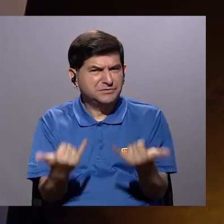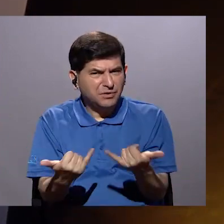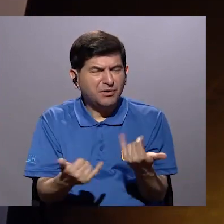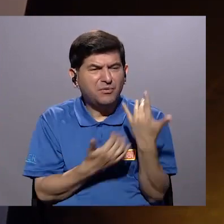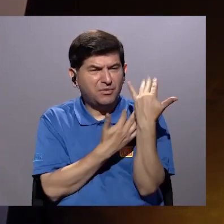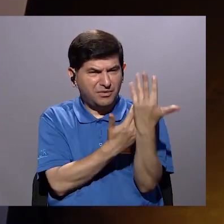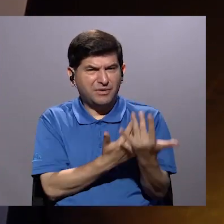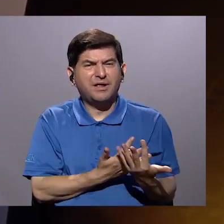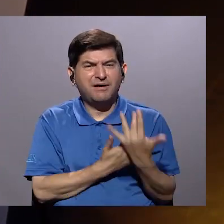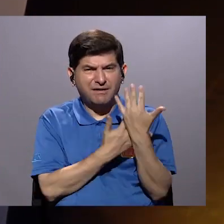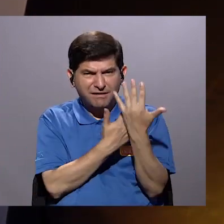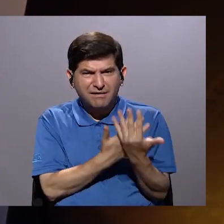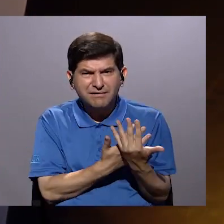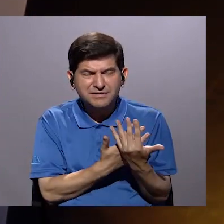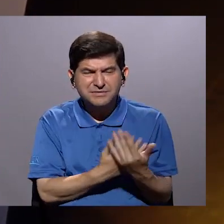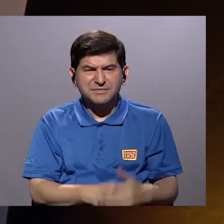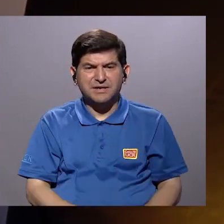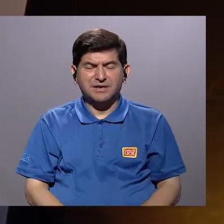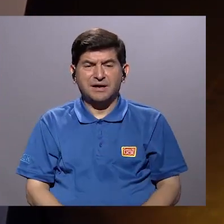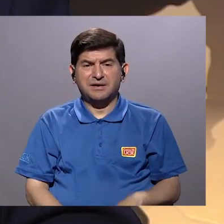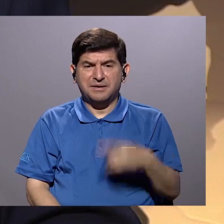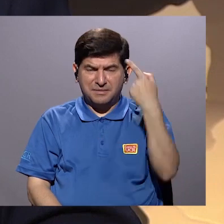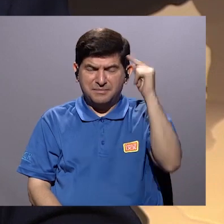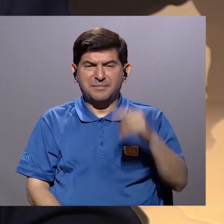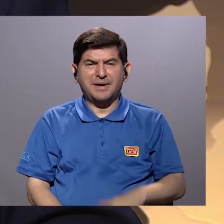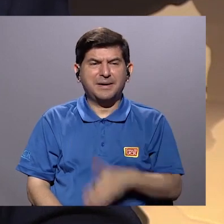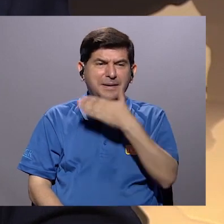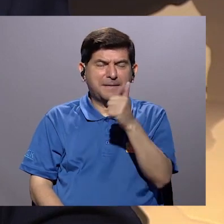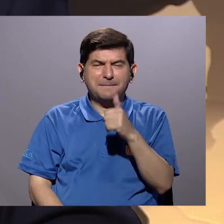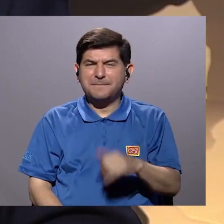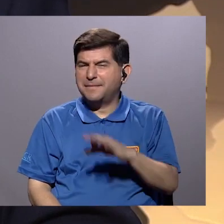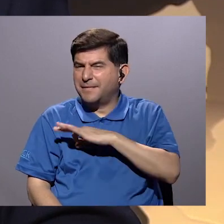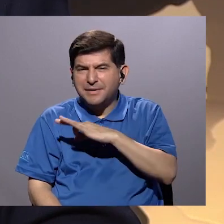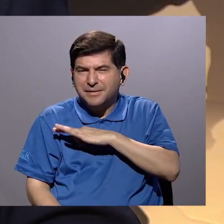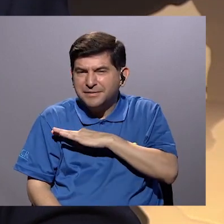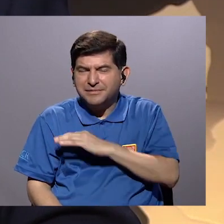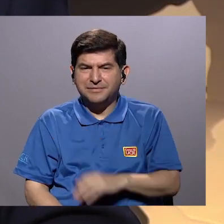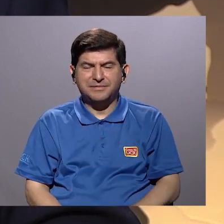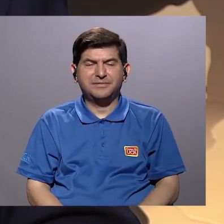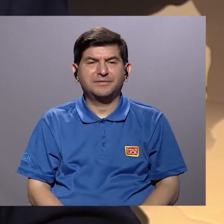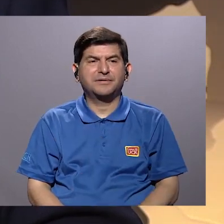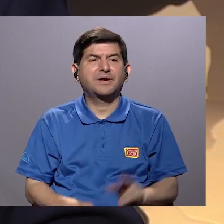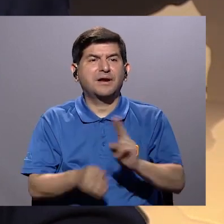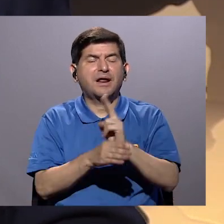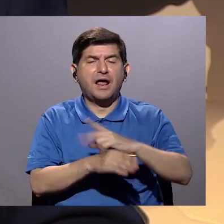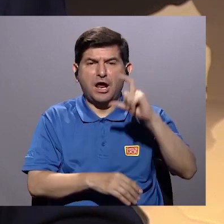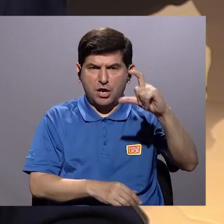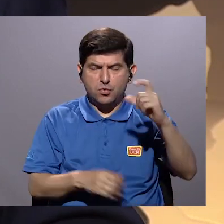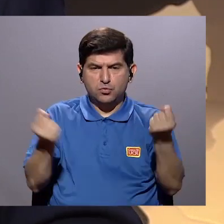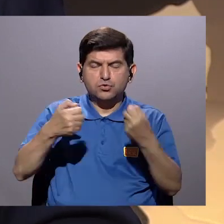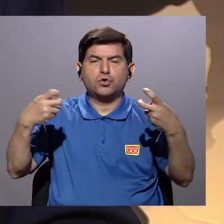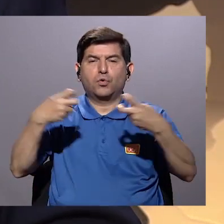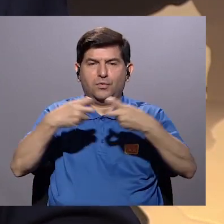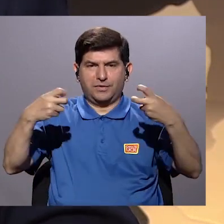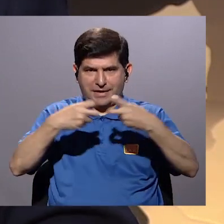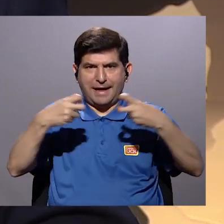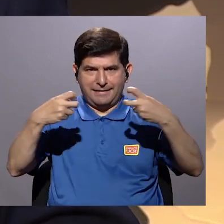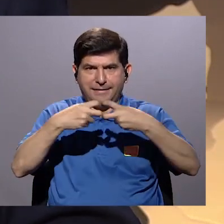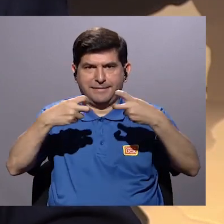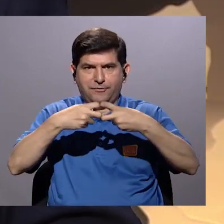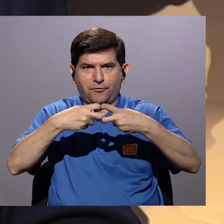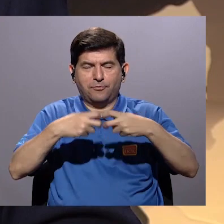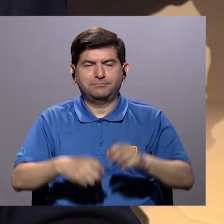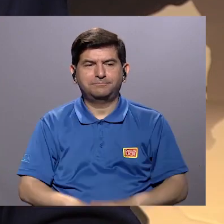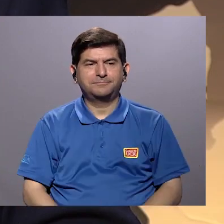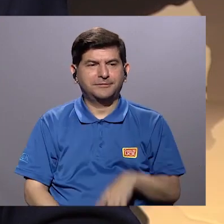esperar algún tiempo para que sea más rentable? Vamos a ver, el uso de baterías, en particular en carros eléctricos, es